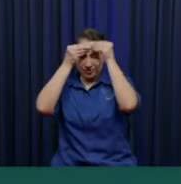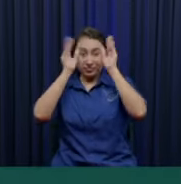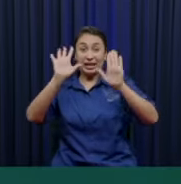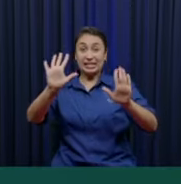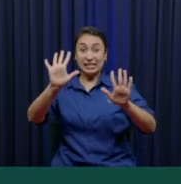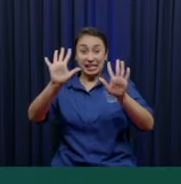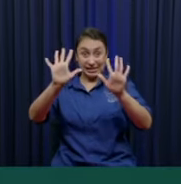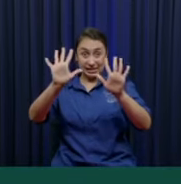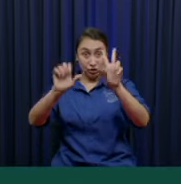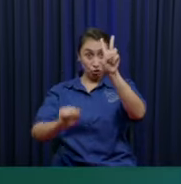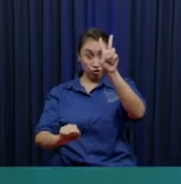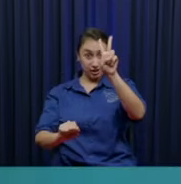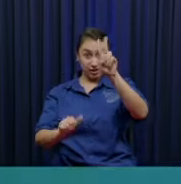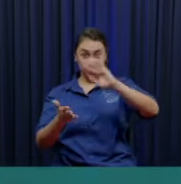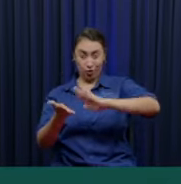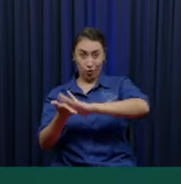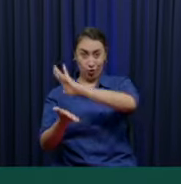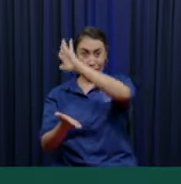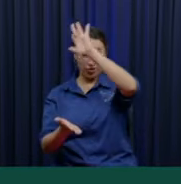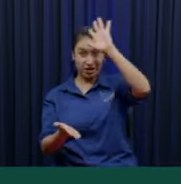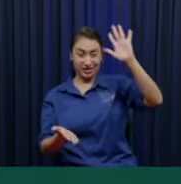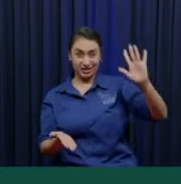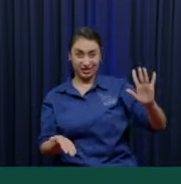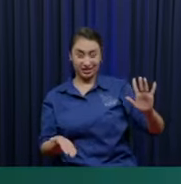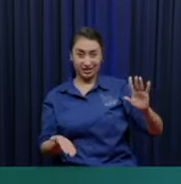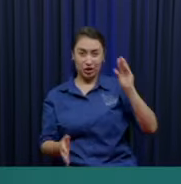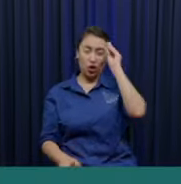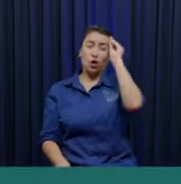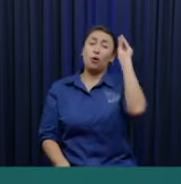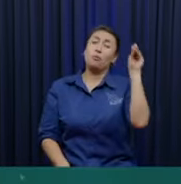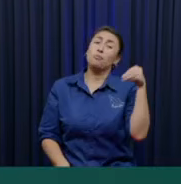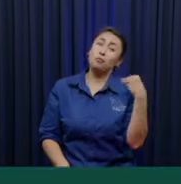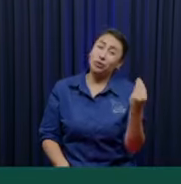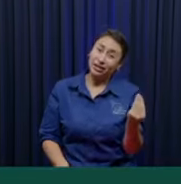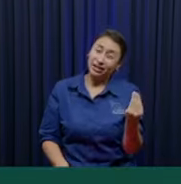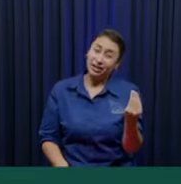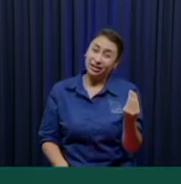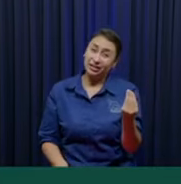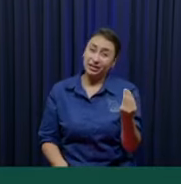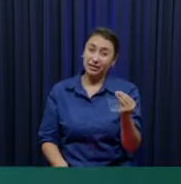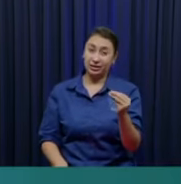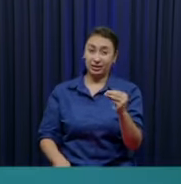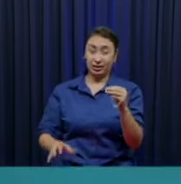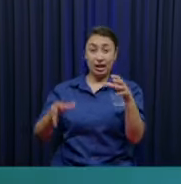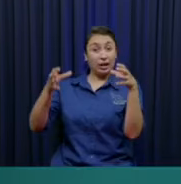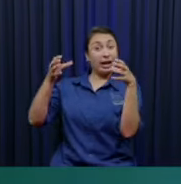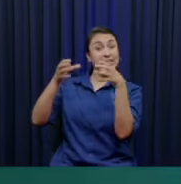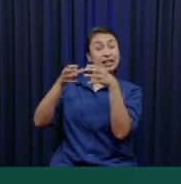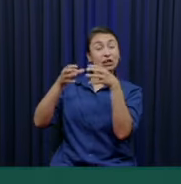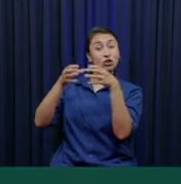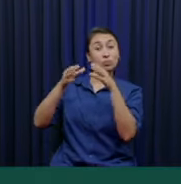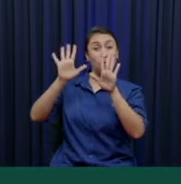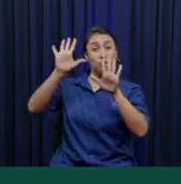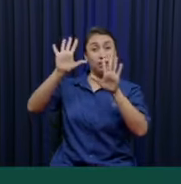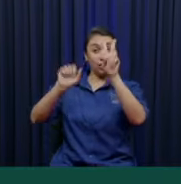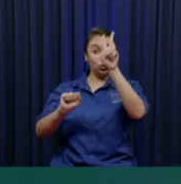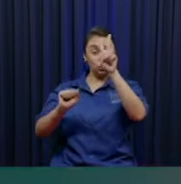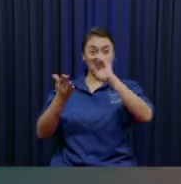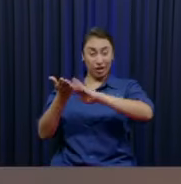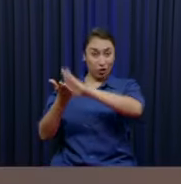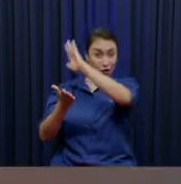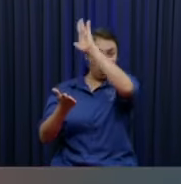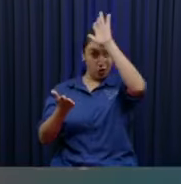Entonces, porque ahí nos van a ir metiendo, hermano. Ahí está, halal, por eso fue el que yo le dije,